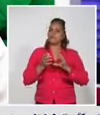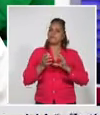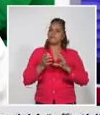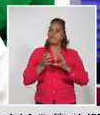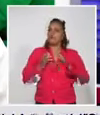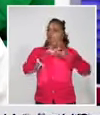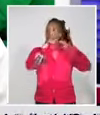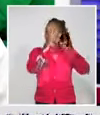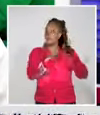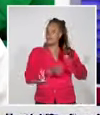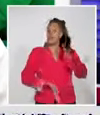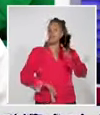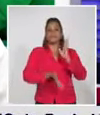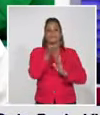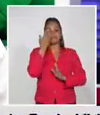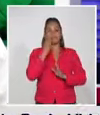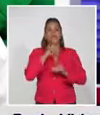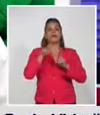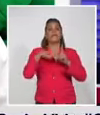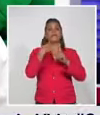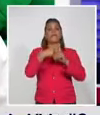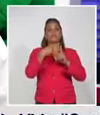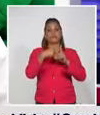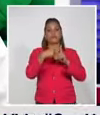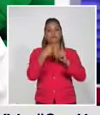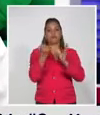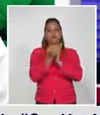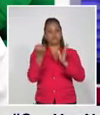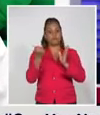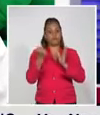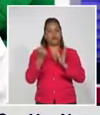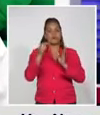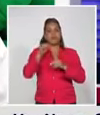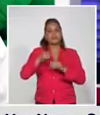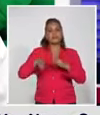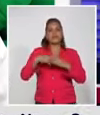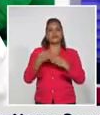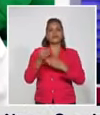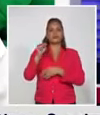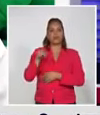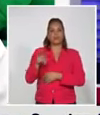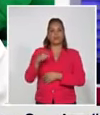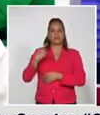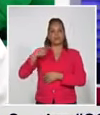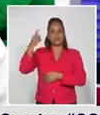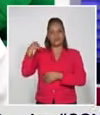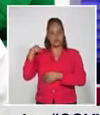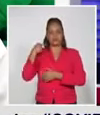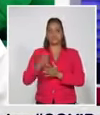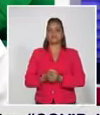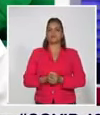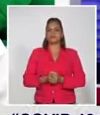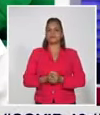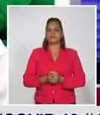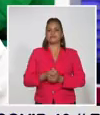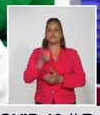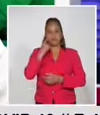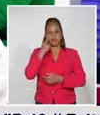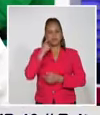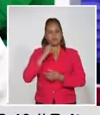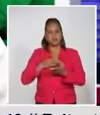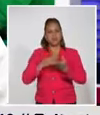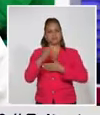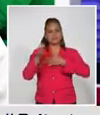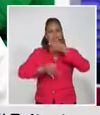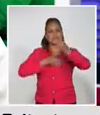muy elevada de casos confirmados en el día de hoy, en el día de ayer, como vamos a ver a continuación, y